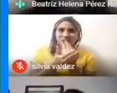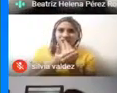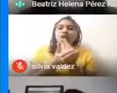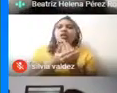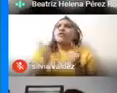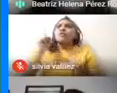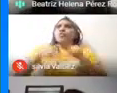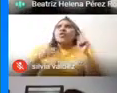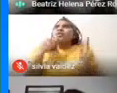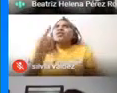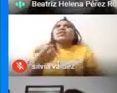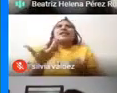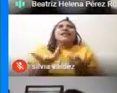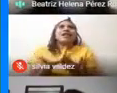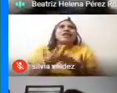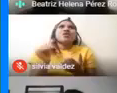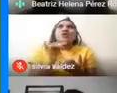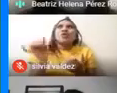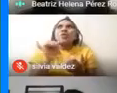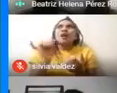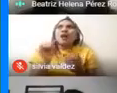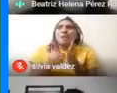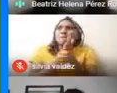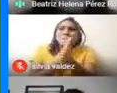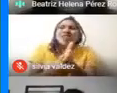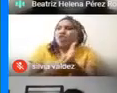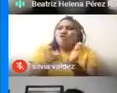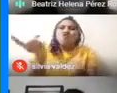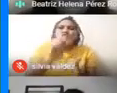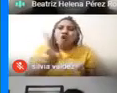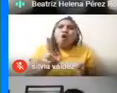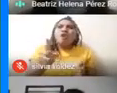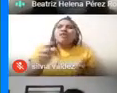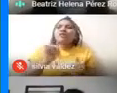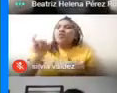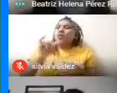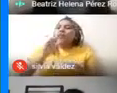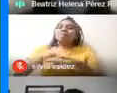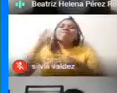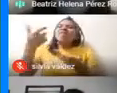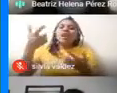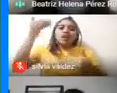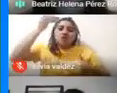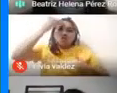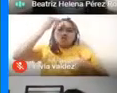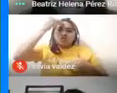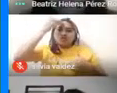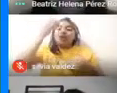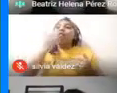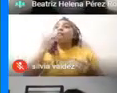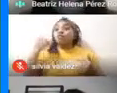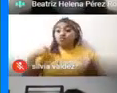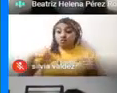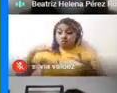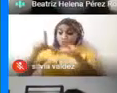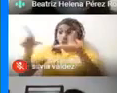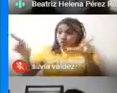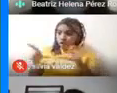podría decir como así como método como tal, sino es el llamado a la conciencia. Si tengo un territorio